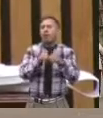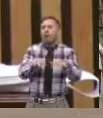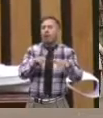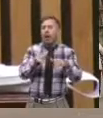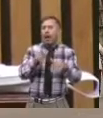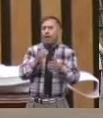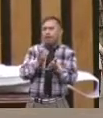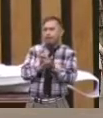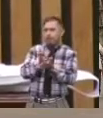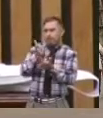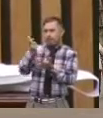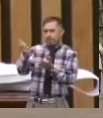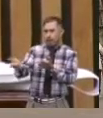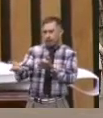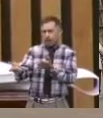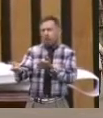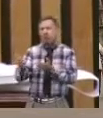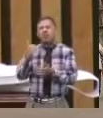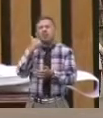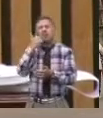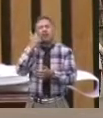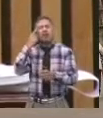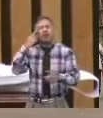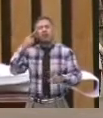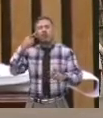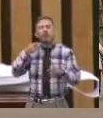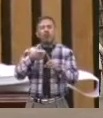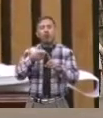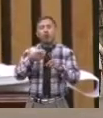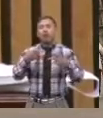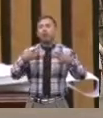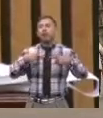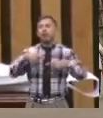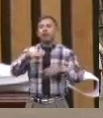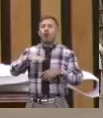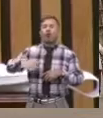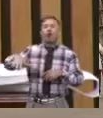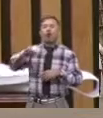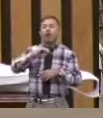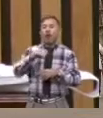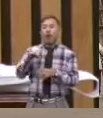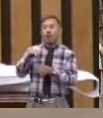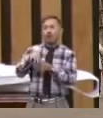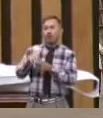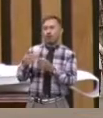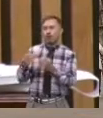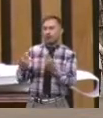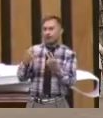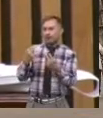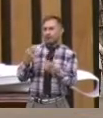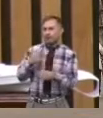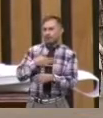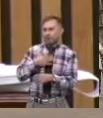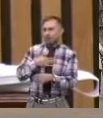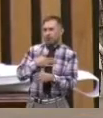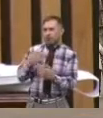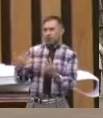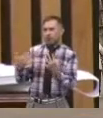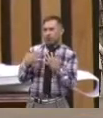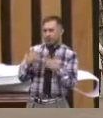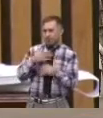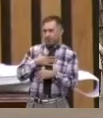como finalidad influir en el sentido del voto de los ciudadanos para favorecer a este